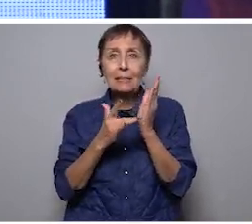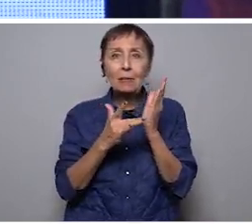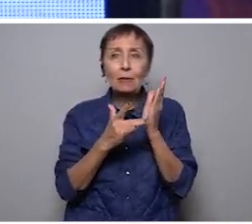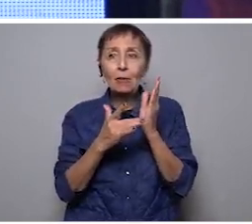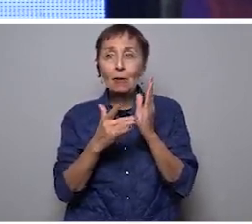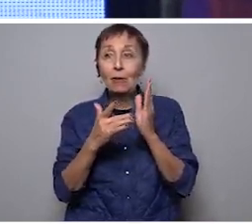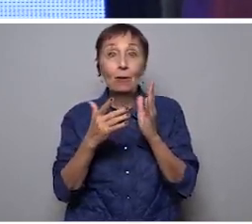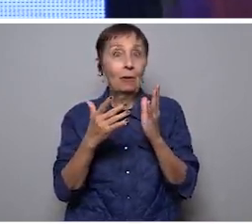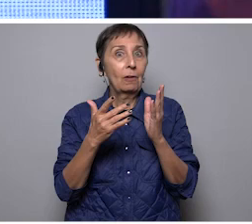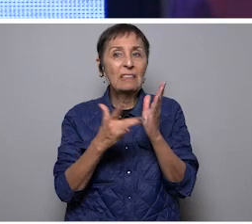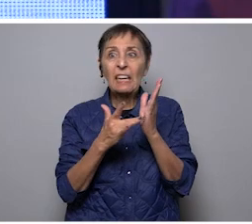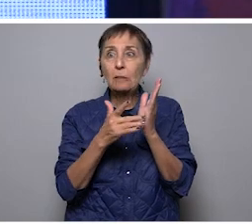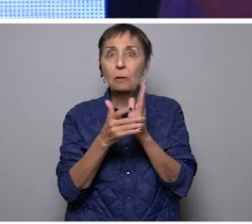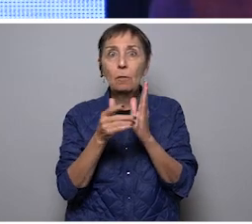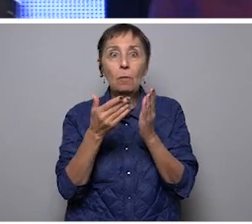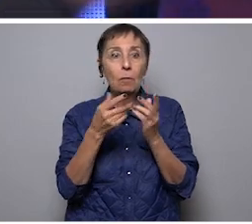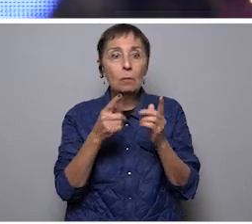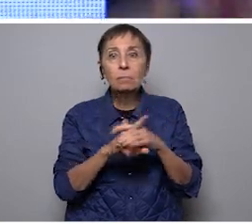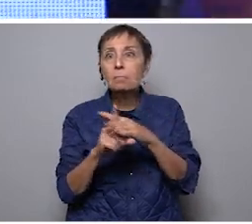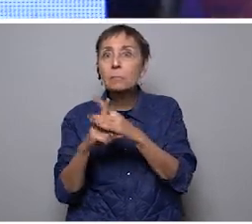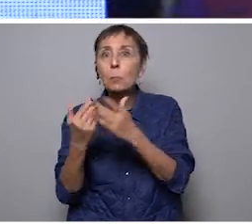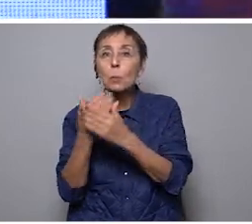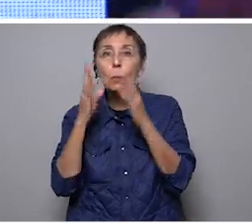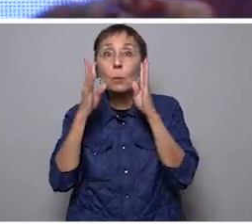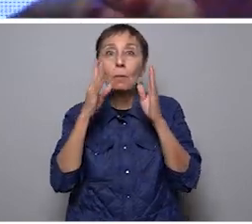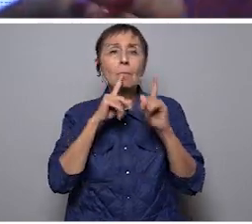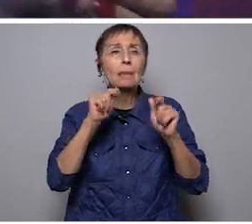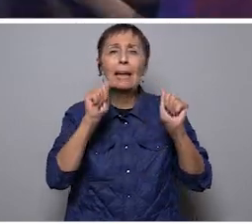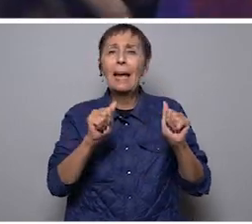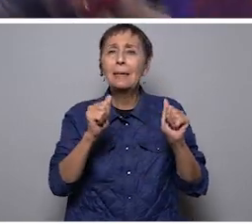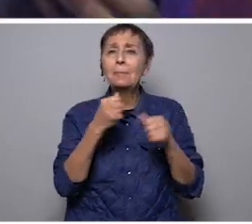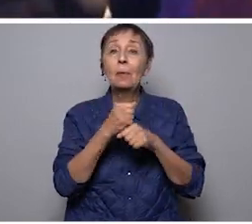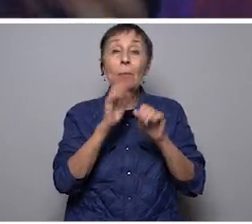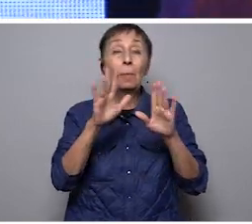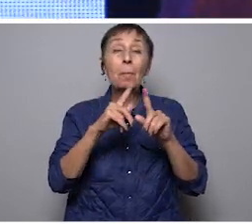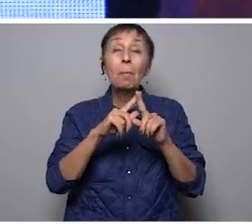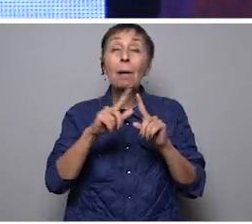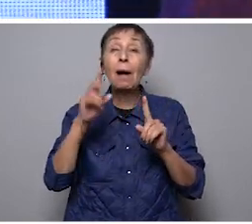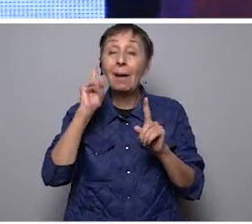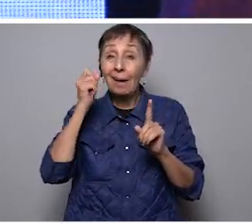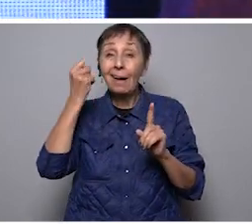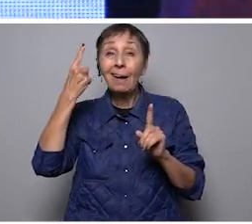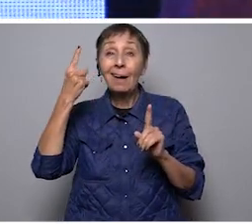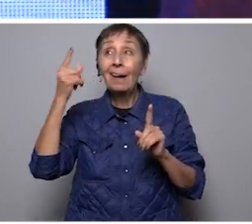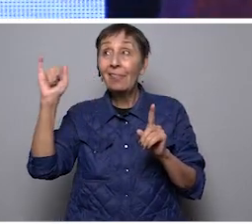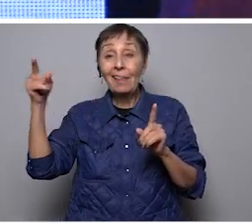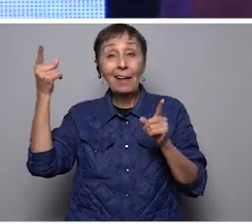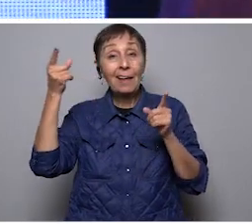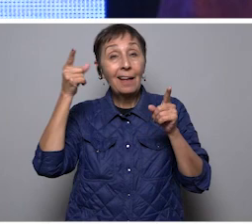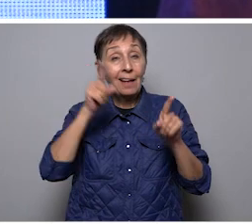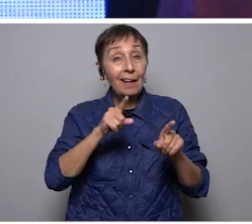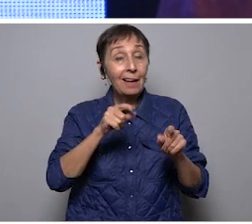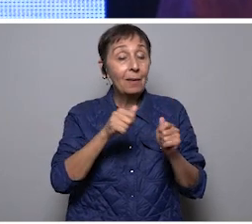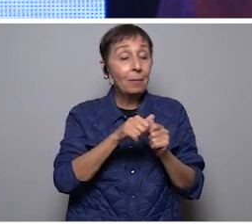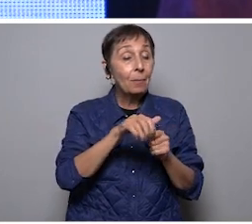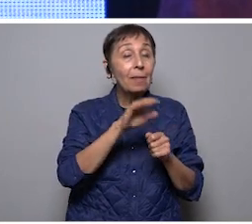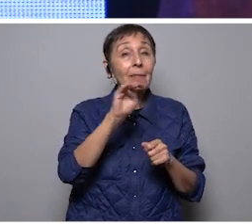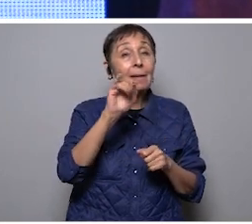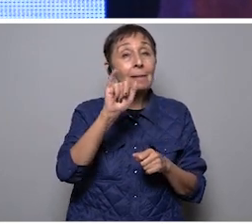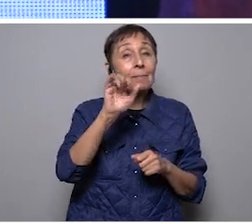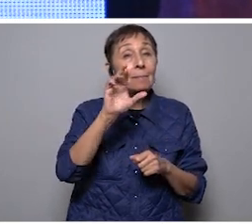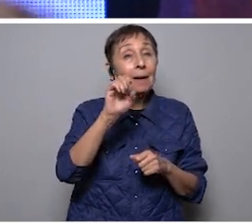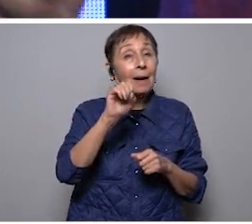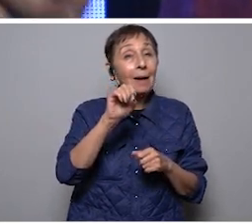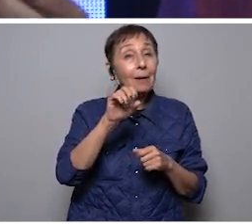Realmente está ad a la necesidad de este microempresario rural ya está